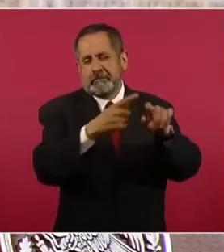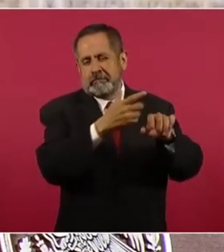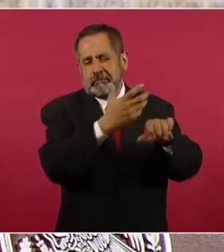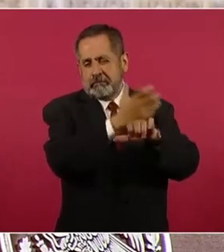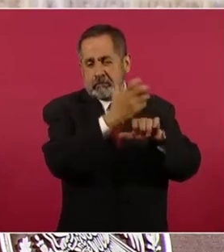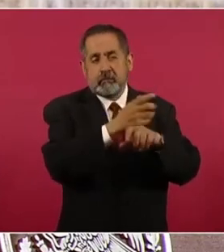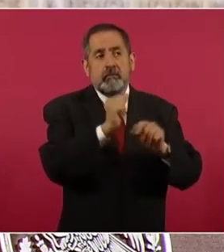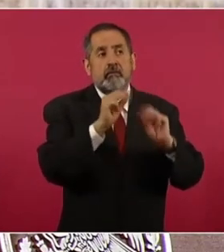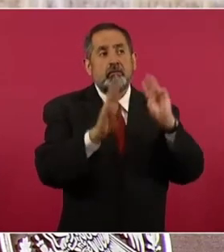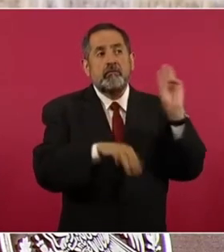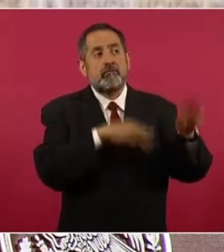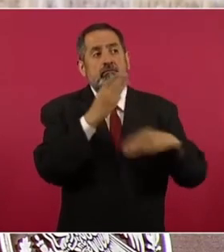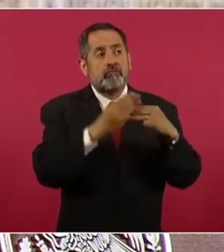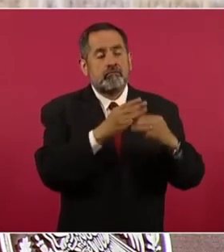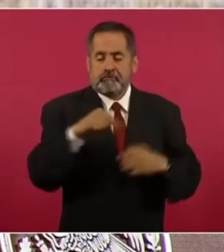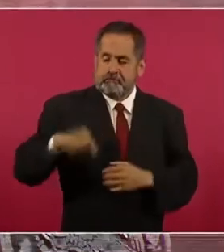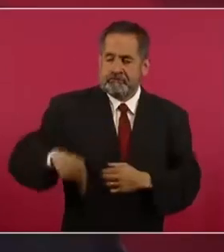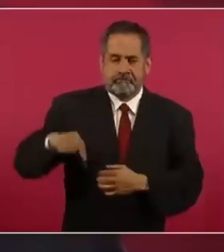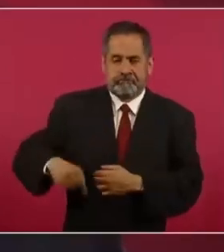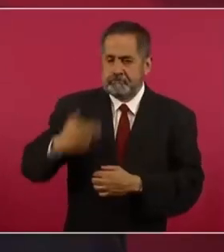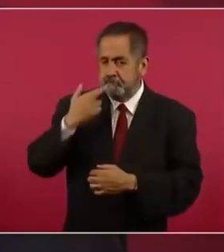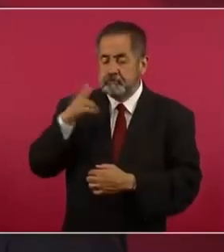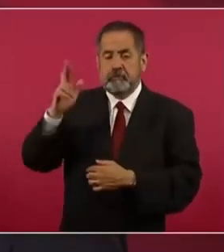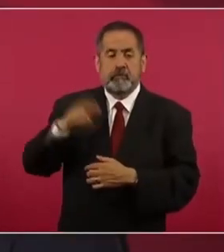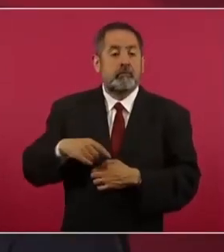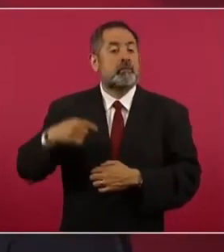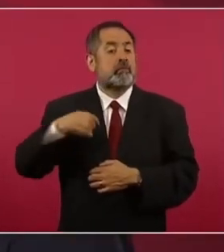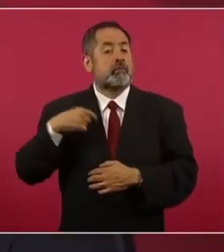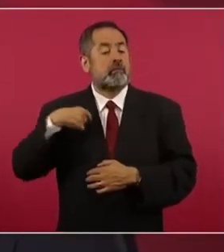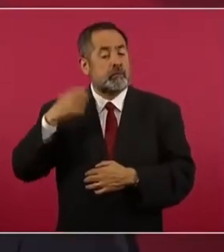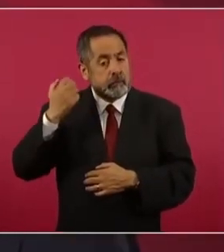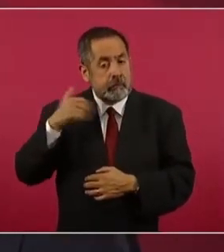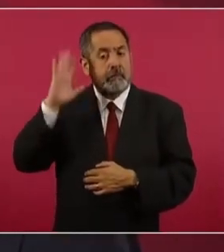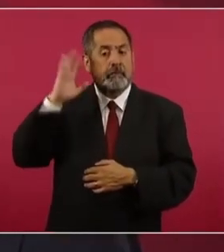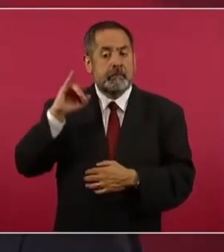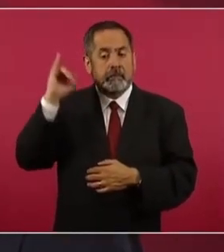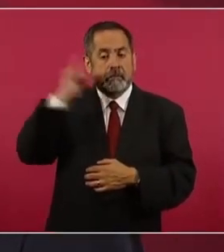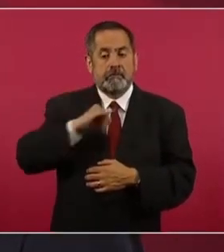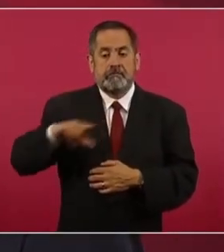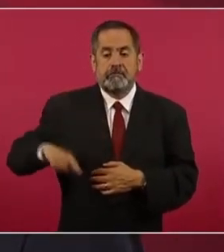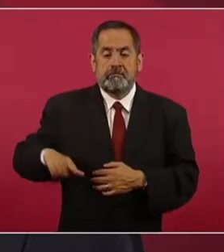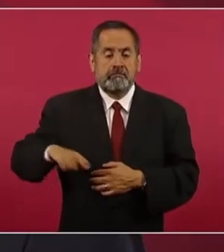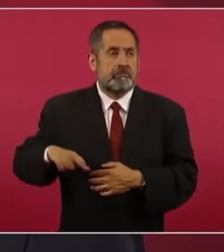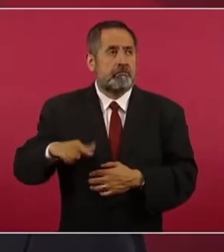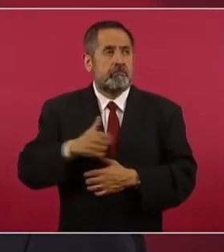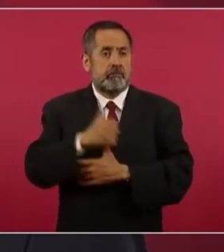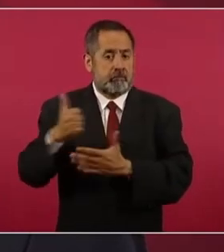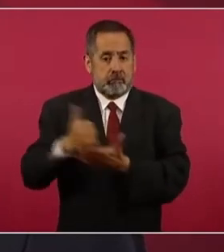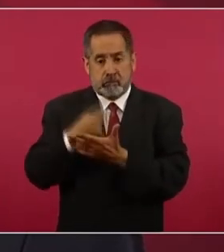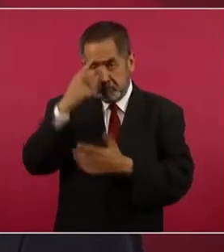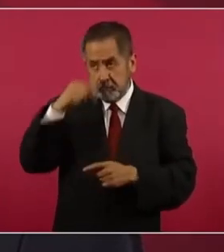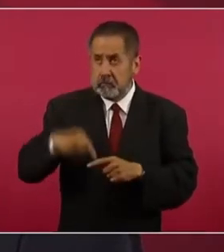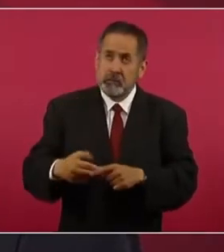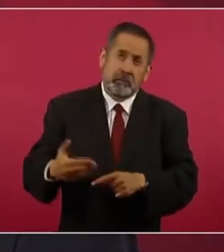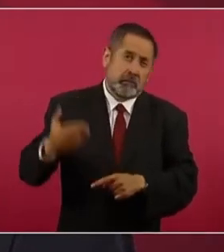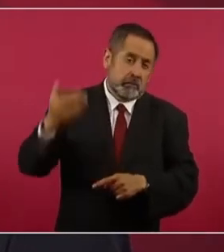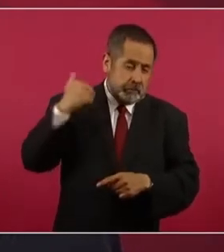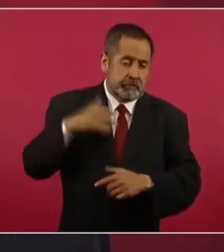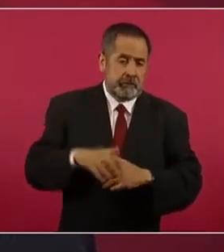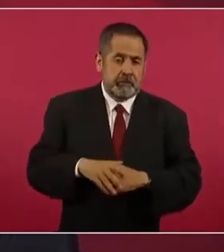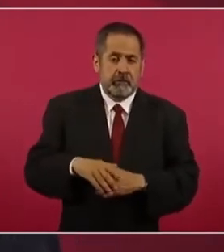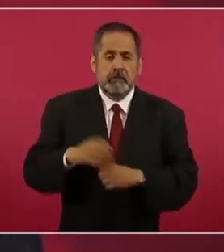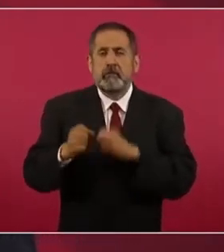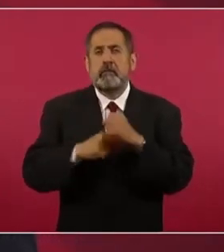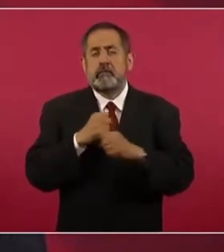mundo. Y pues yo fui jefe de gobierno en la Ciudad de México